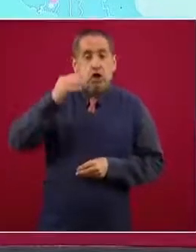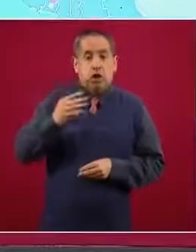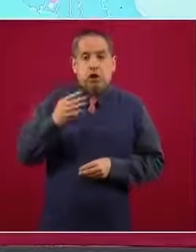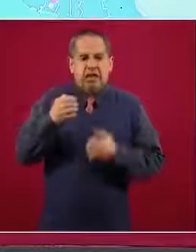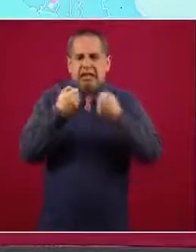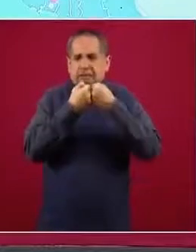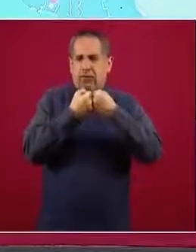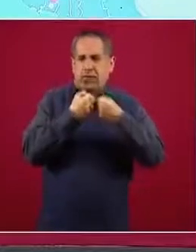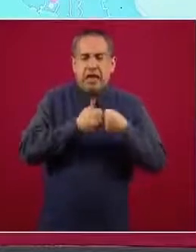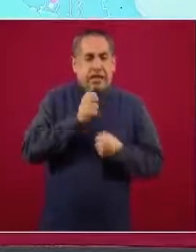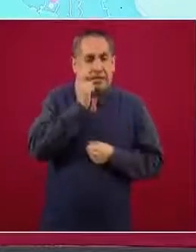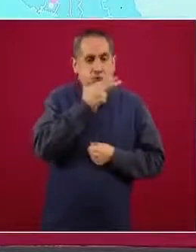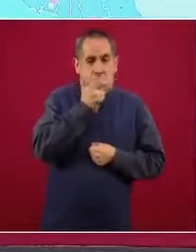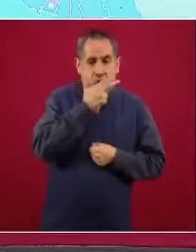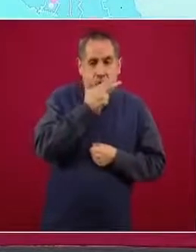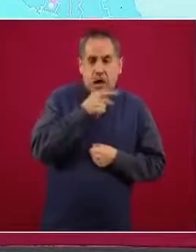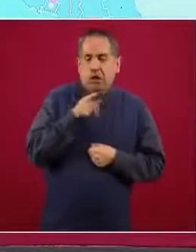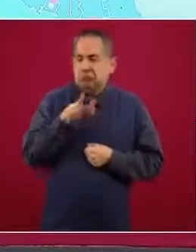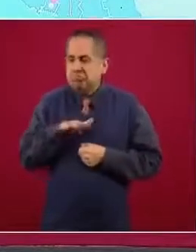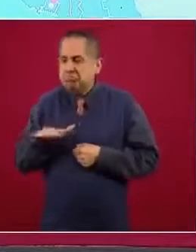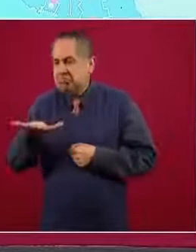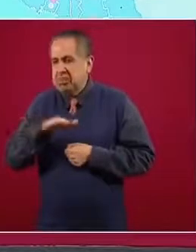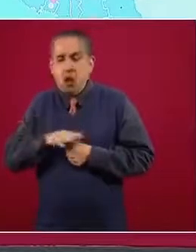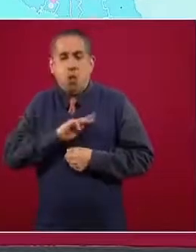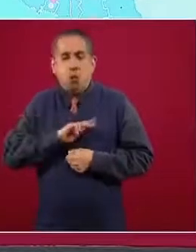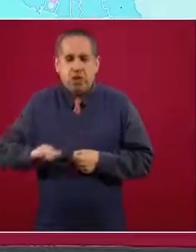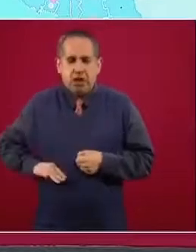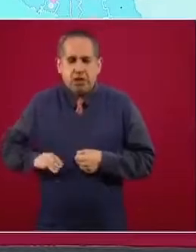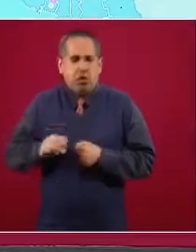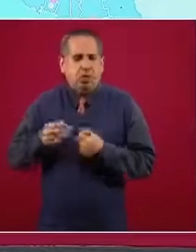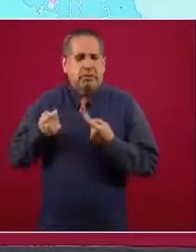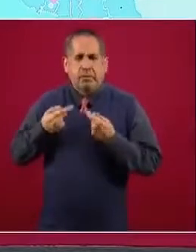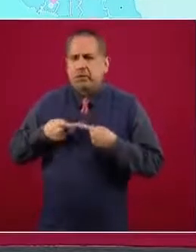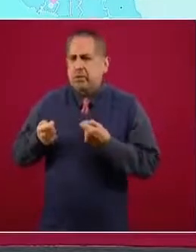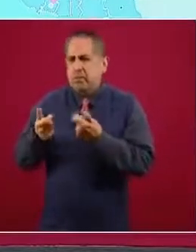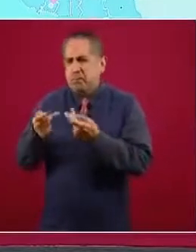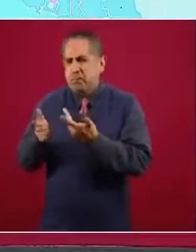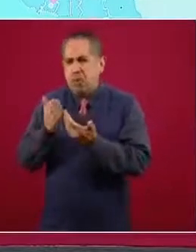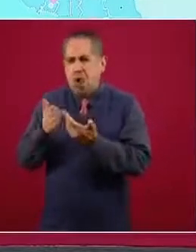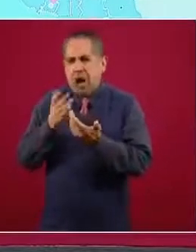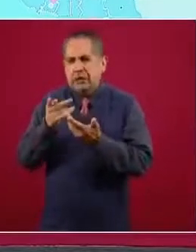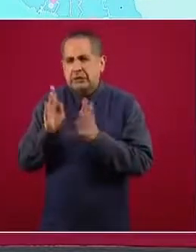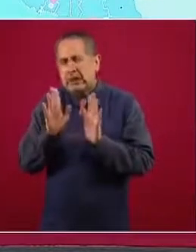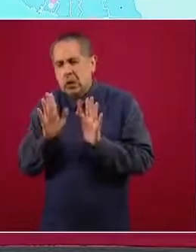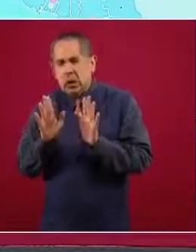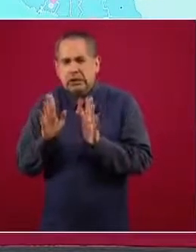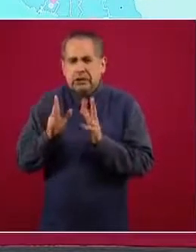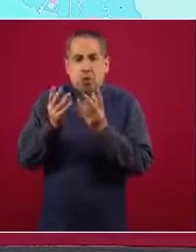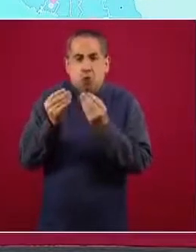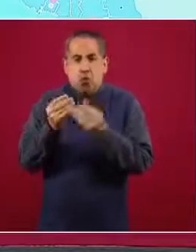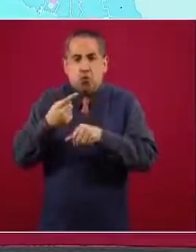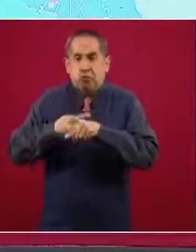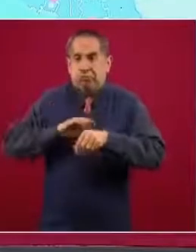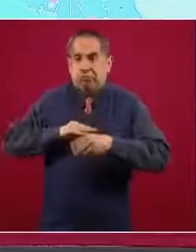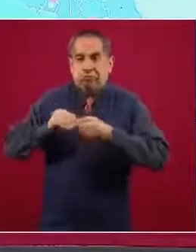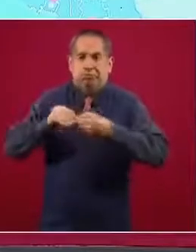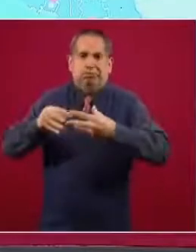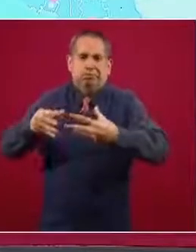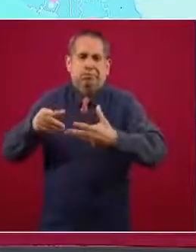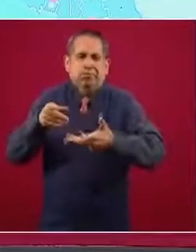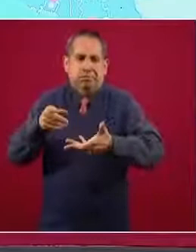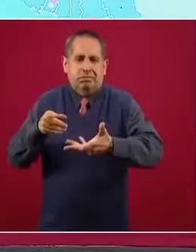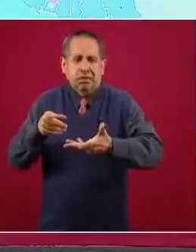con Chihuahua, dado la base poblacional, son municipios menos poblados, por eso no necesitan muchos casos para tener tasas de